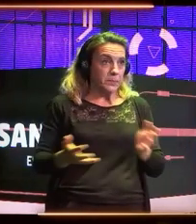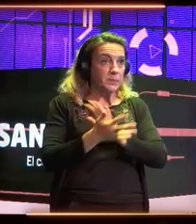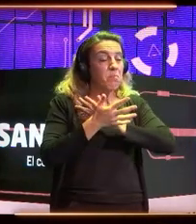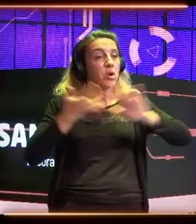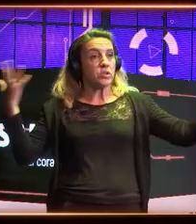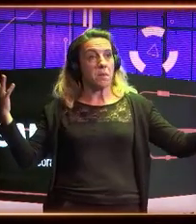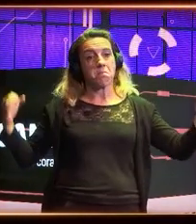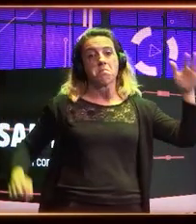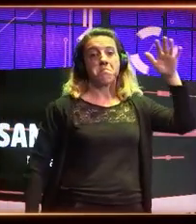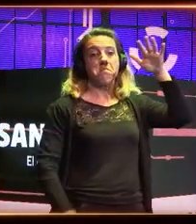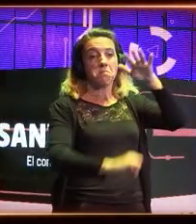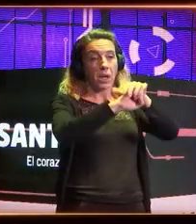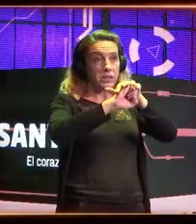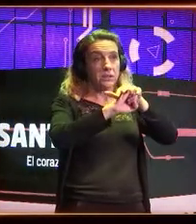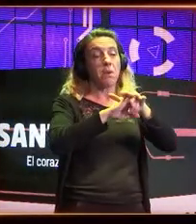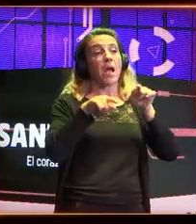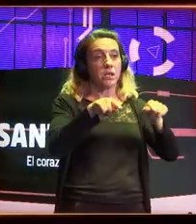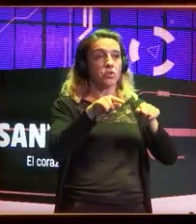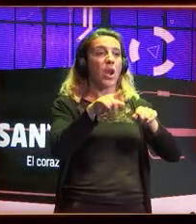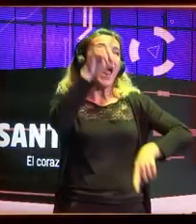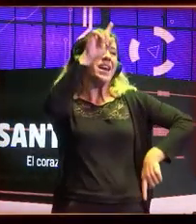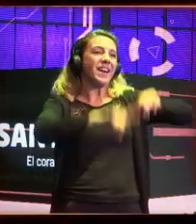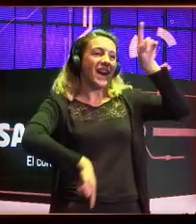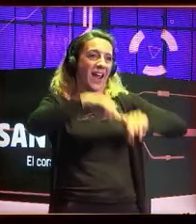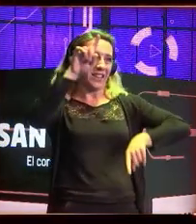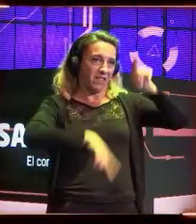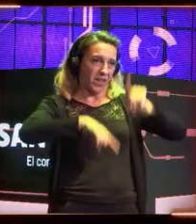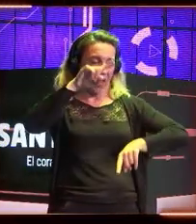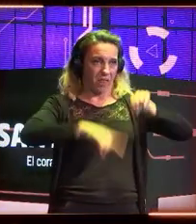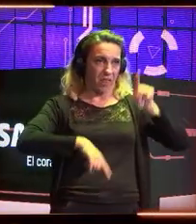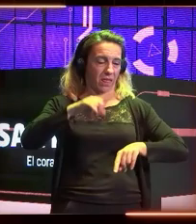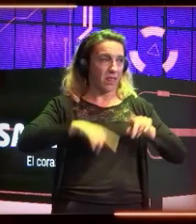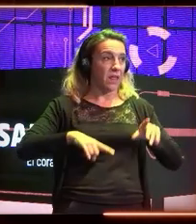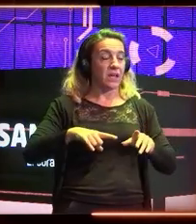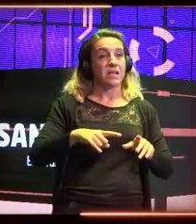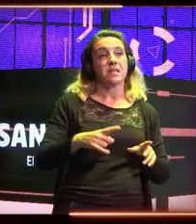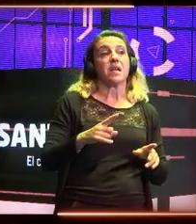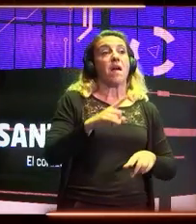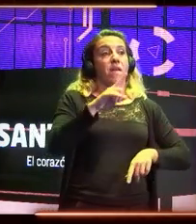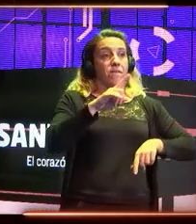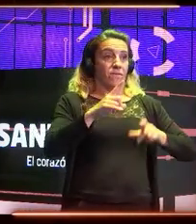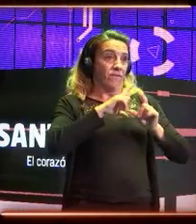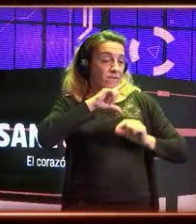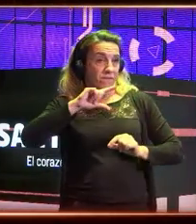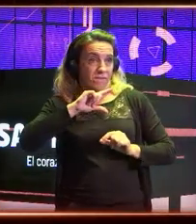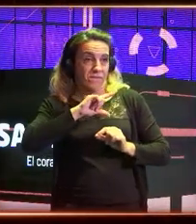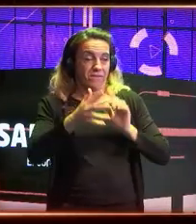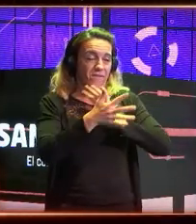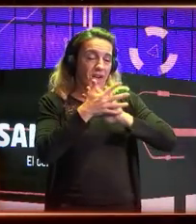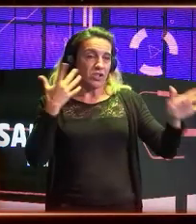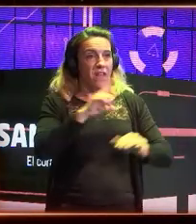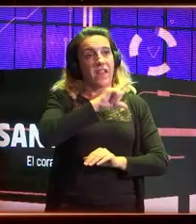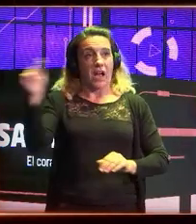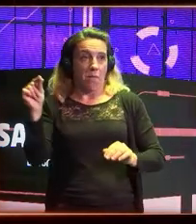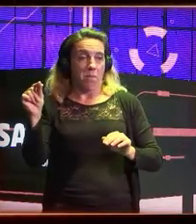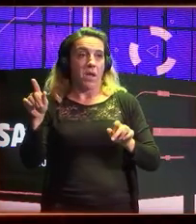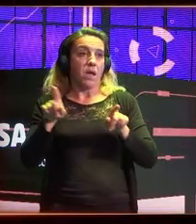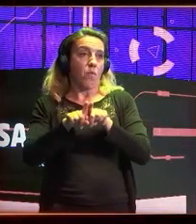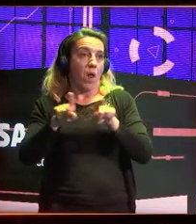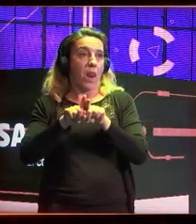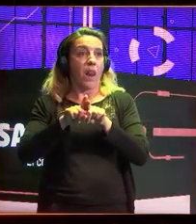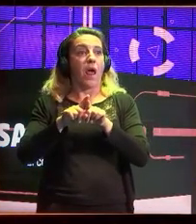la relatividad que se puede alcanzar en el cosmos Pues si la velocidad escape es igual a velocidad máxima hemos convertido la tierra en